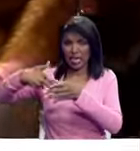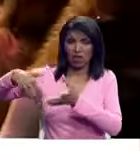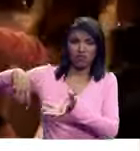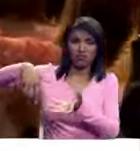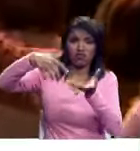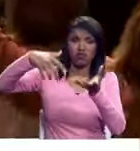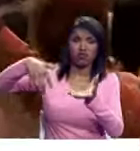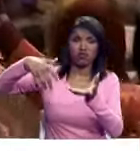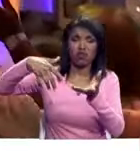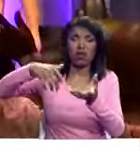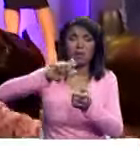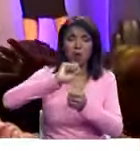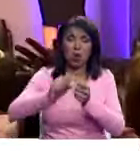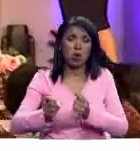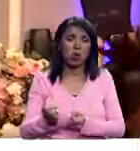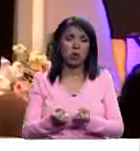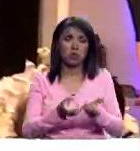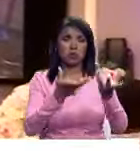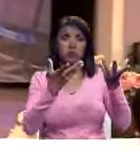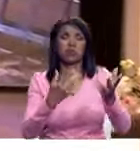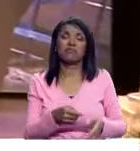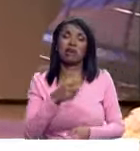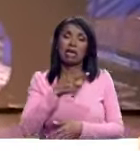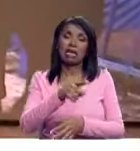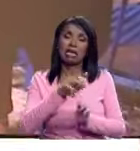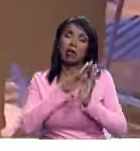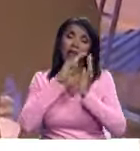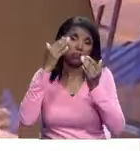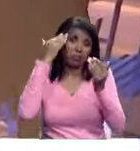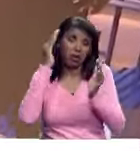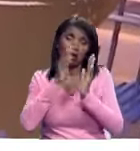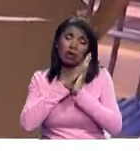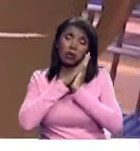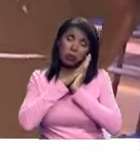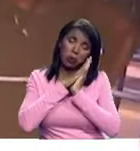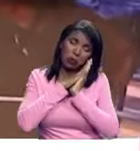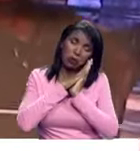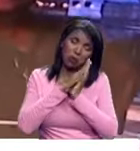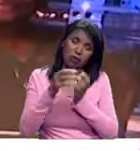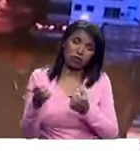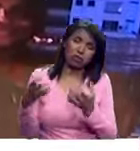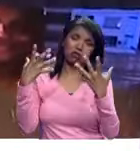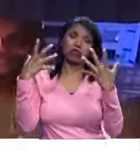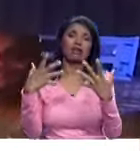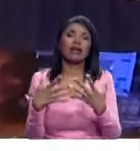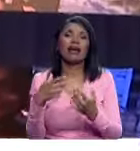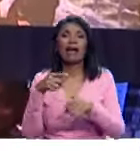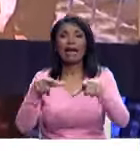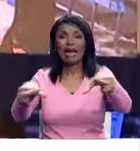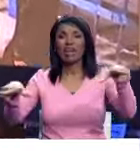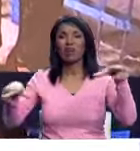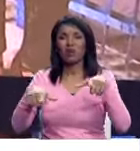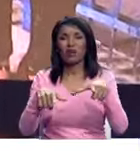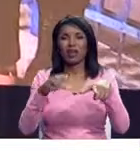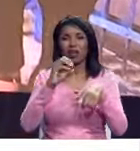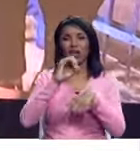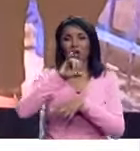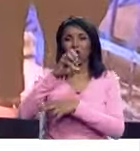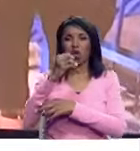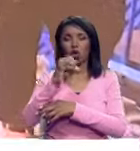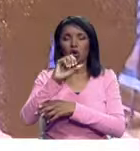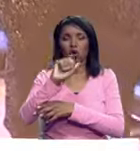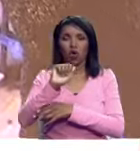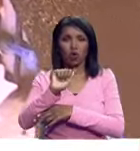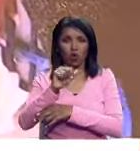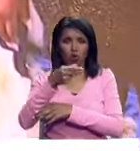un hecho que se dio mientras ella dormía dentro de un local ubicado en el sector de Ojo de Agua,